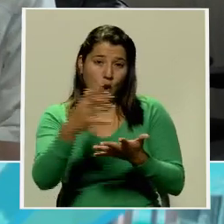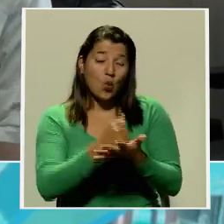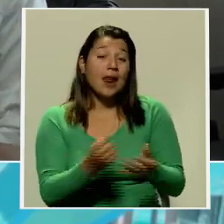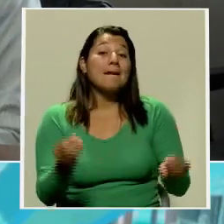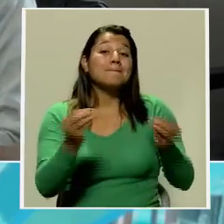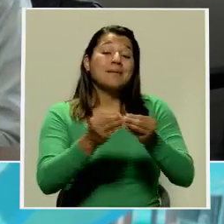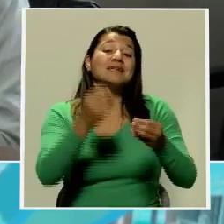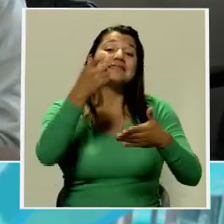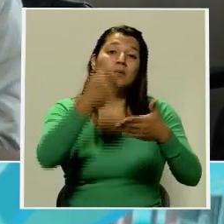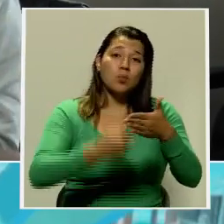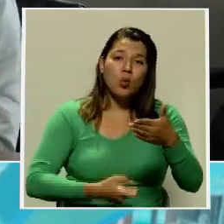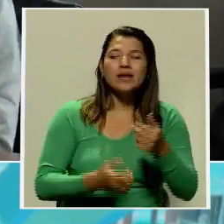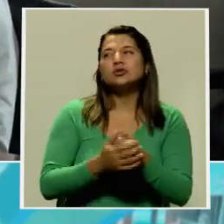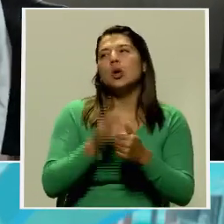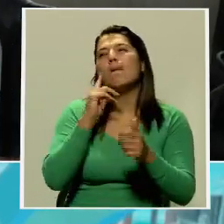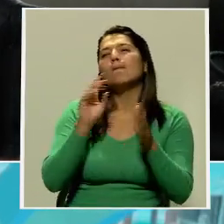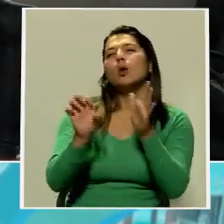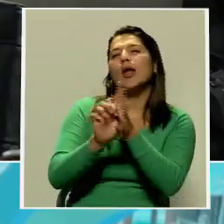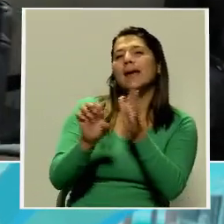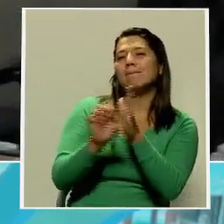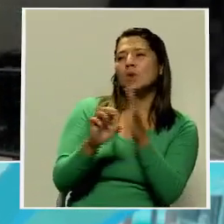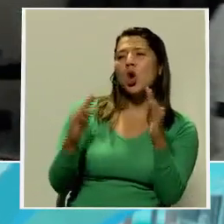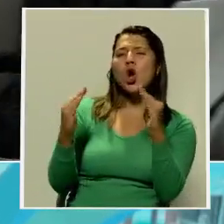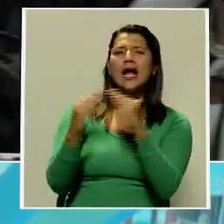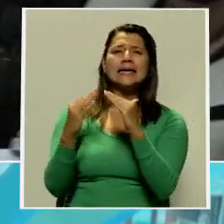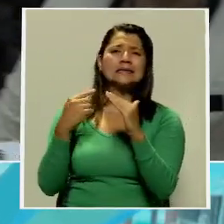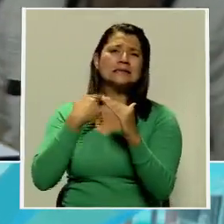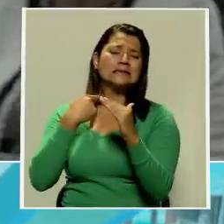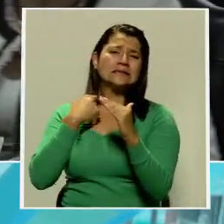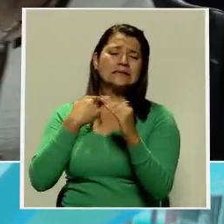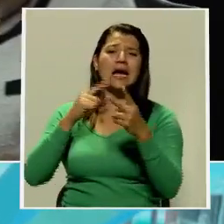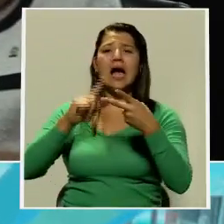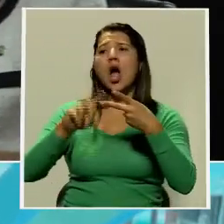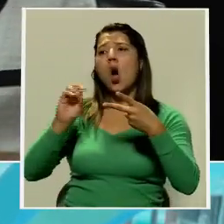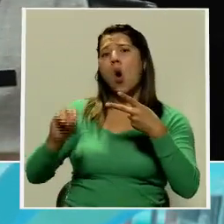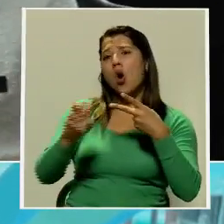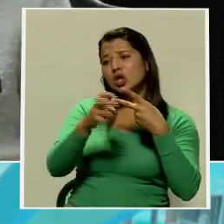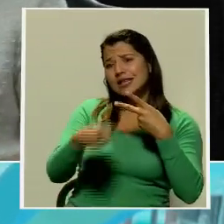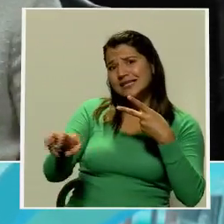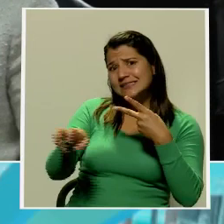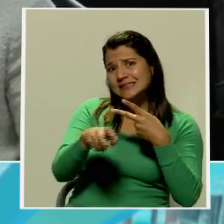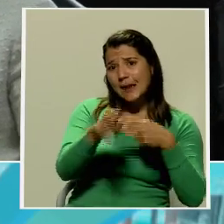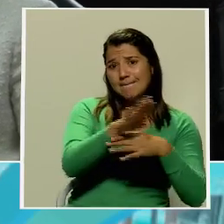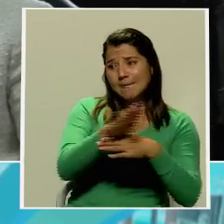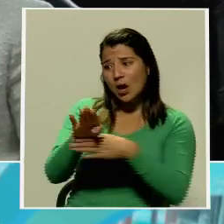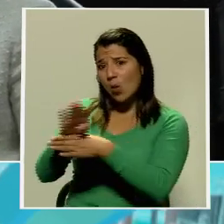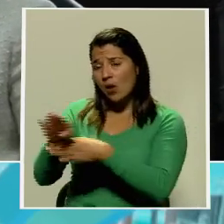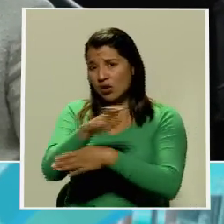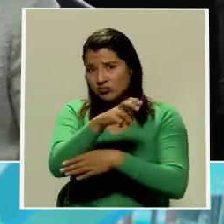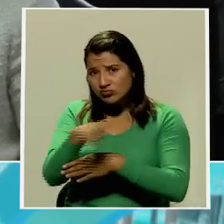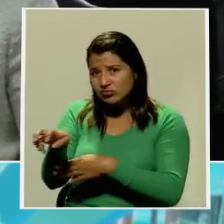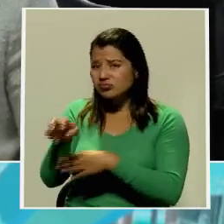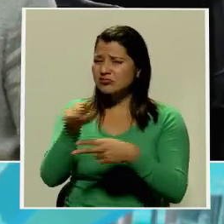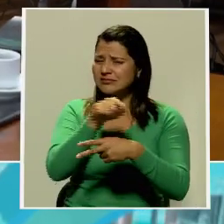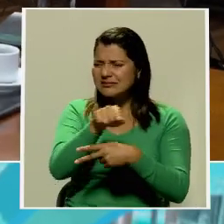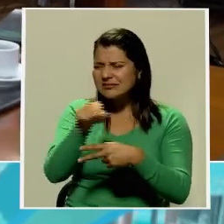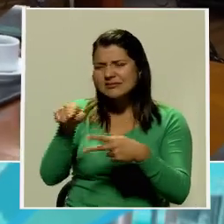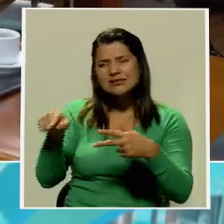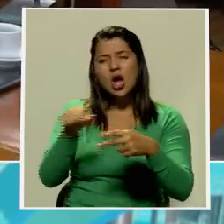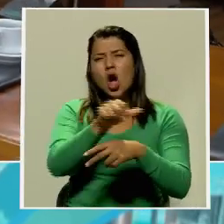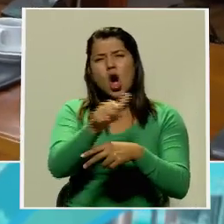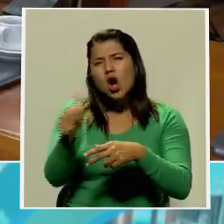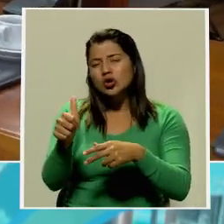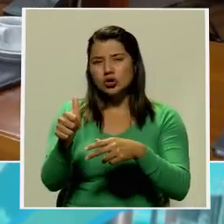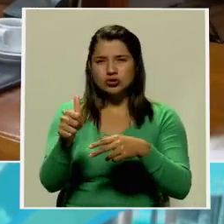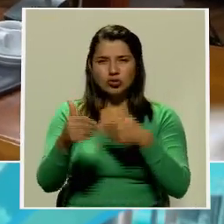situaciones, por ejemplo en casas de lujo, también en transacciones bancarias, que ya vamos a estar viendo más adelante, y bueno, algunos otros. Pero